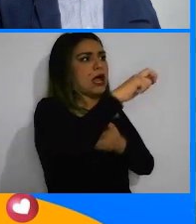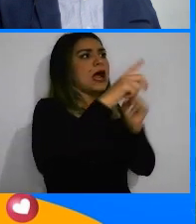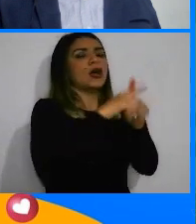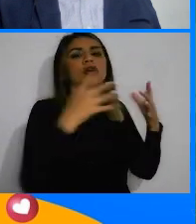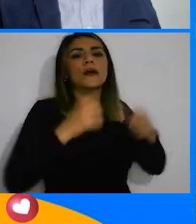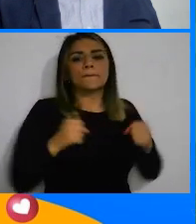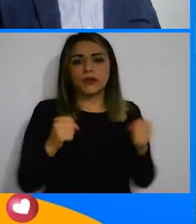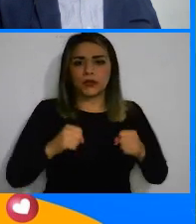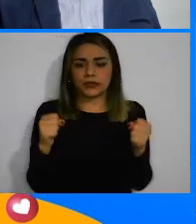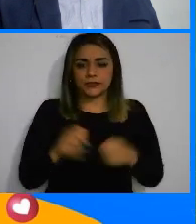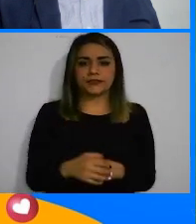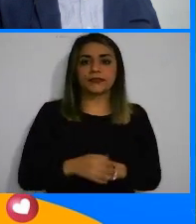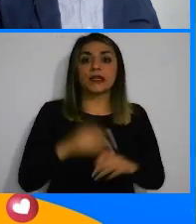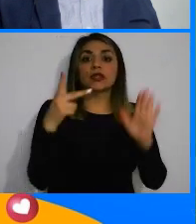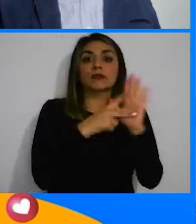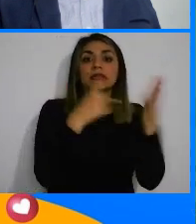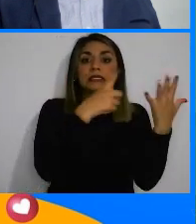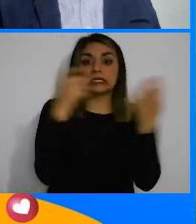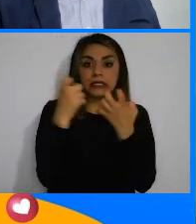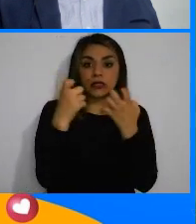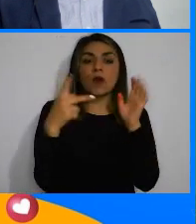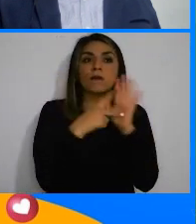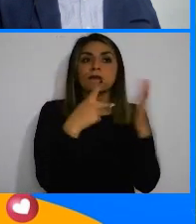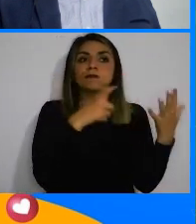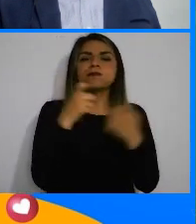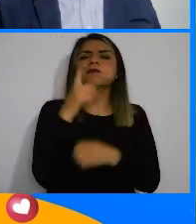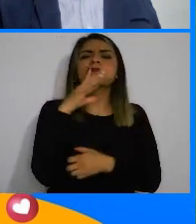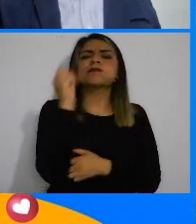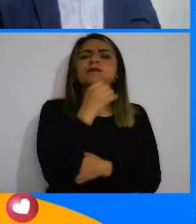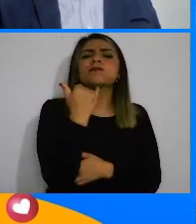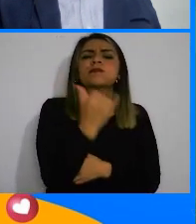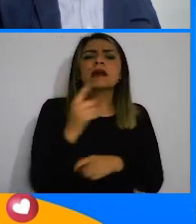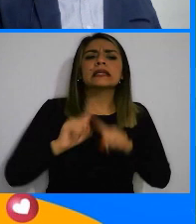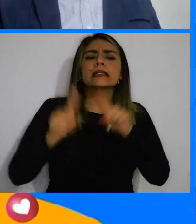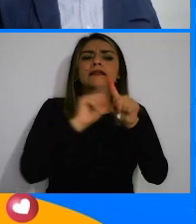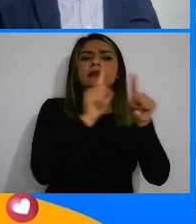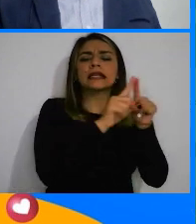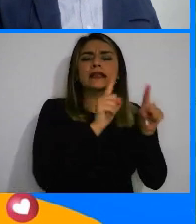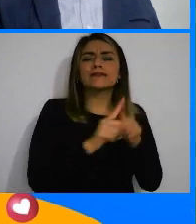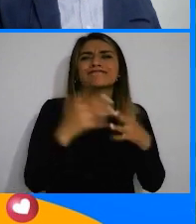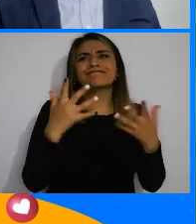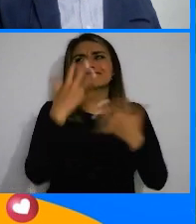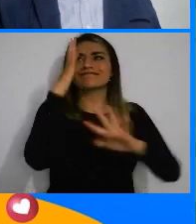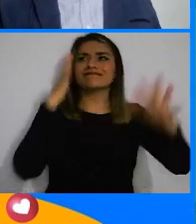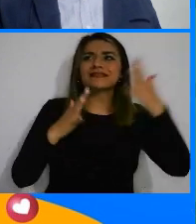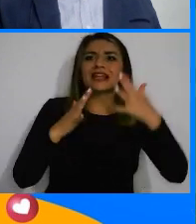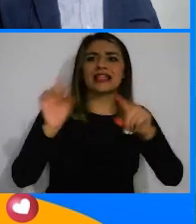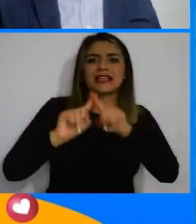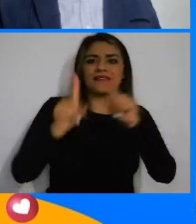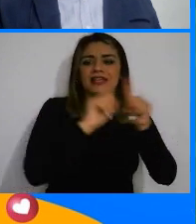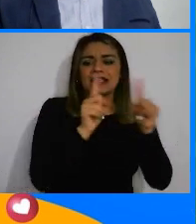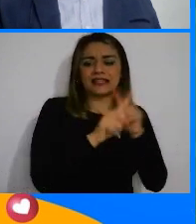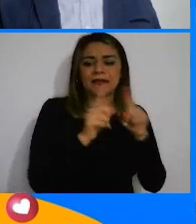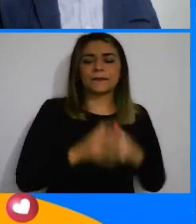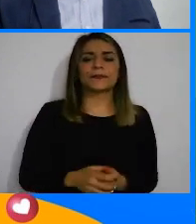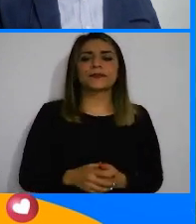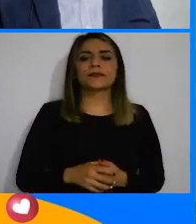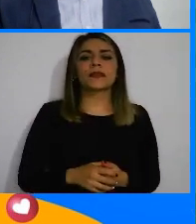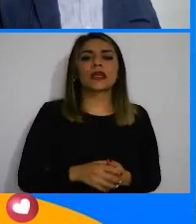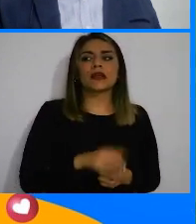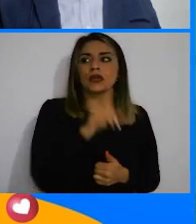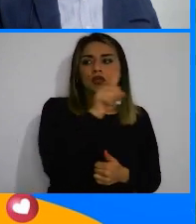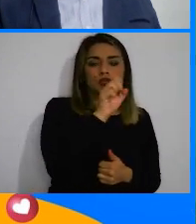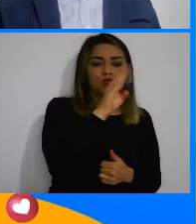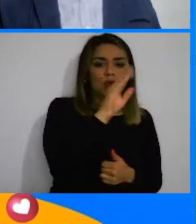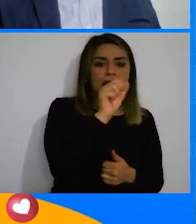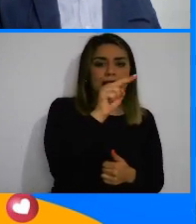Bogotá. A los 2600 vamos a encontrar, bueno, es que el bosque andino se divide en tres, ¿no? El bosque andino se divide en subandino, andino